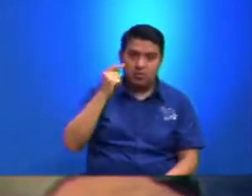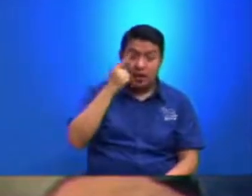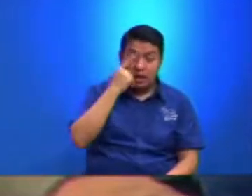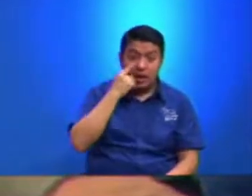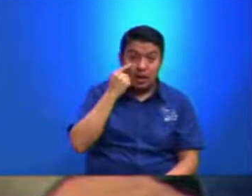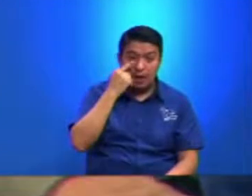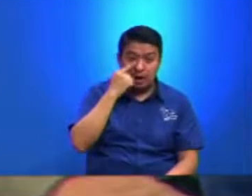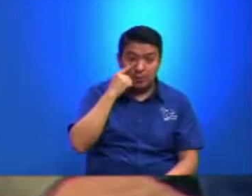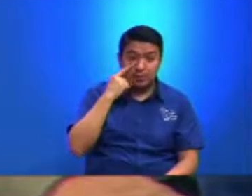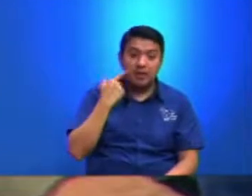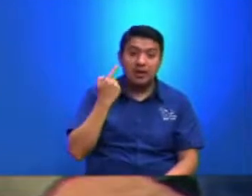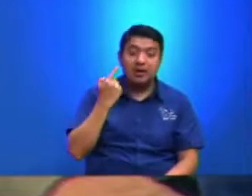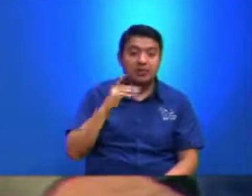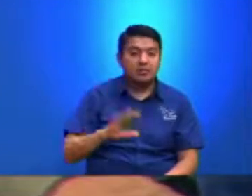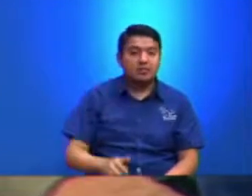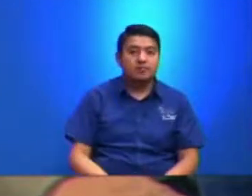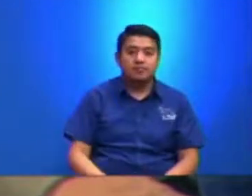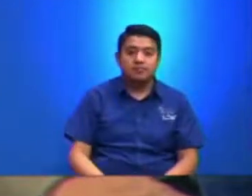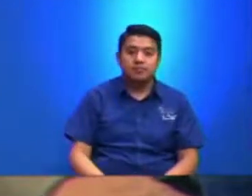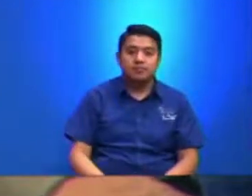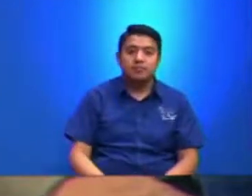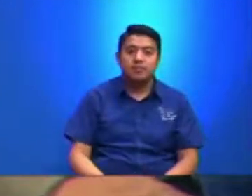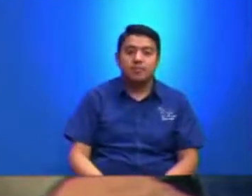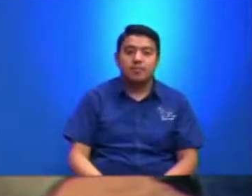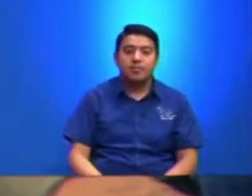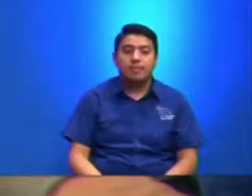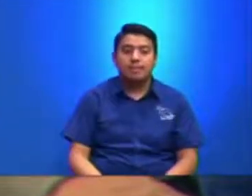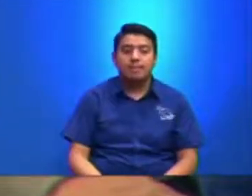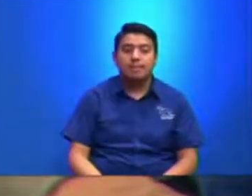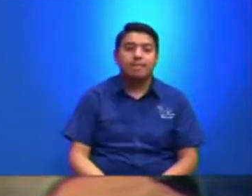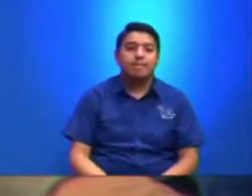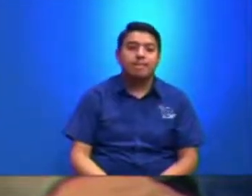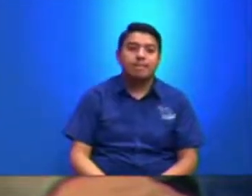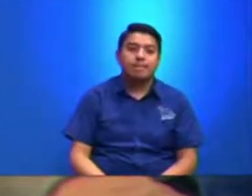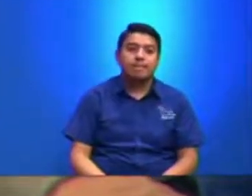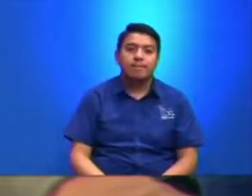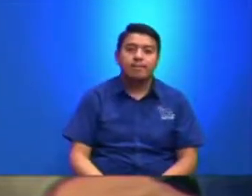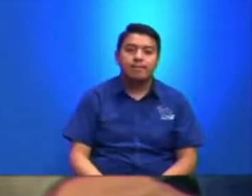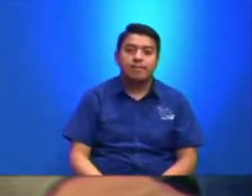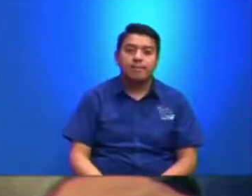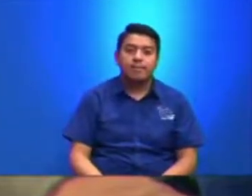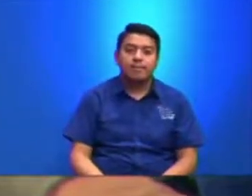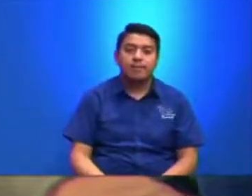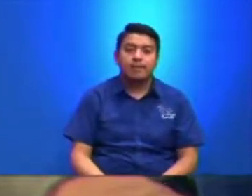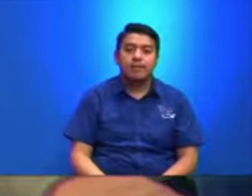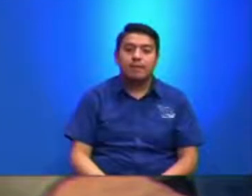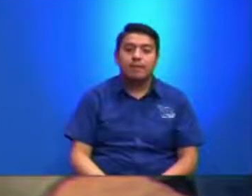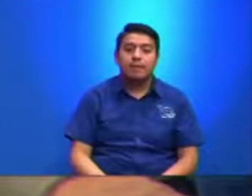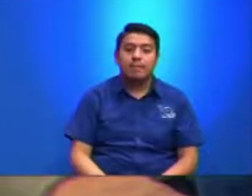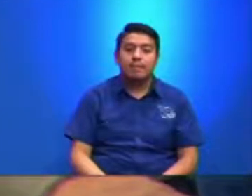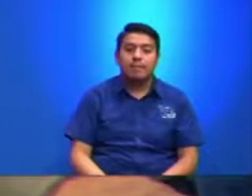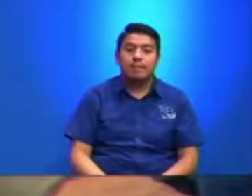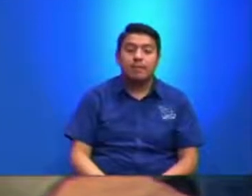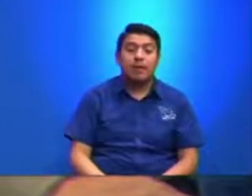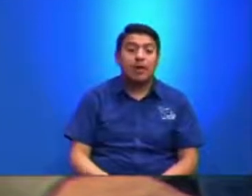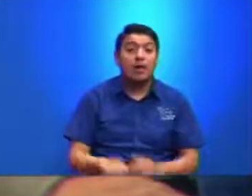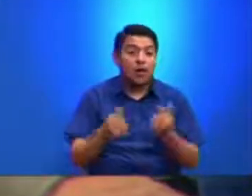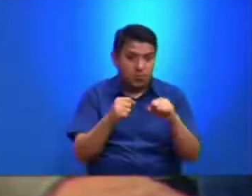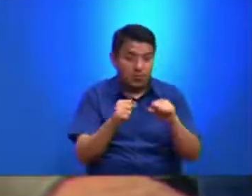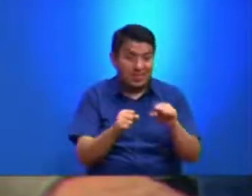de veras? Así es. O sea, que un ojo seco, entonces. Un ojo seco puede inclusive perforar un ojo, puede hacer una